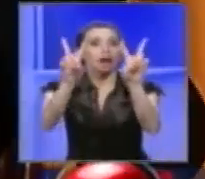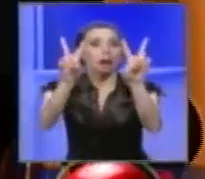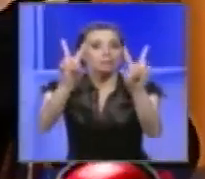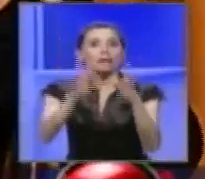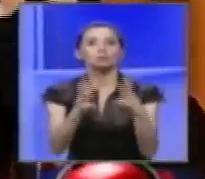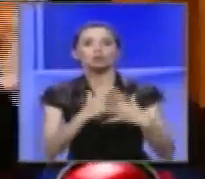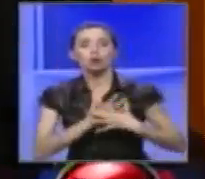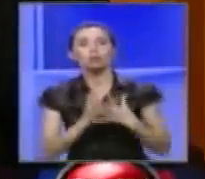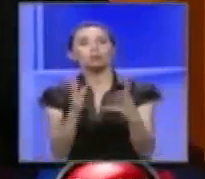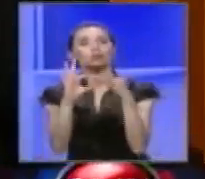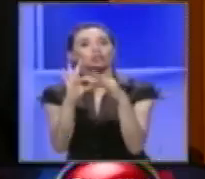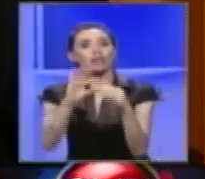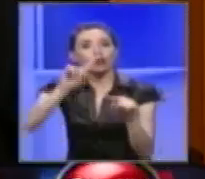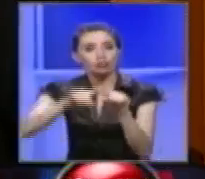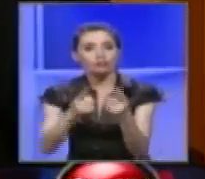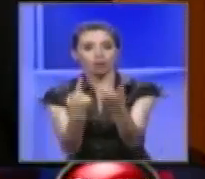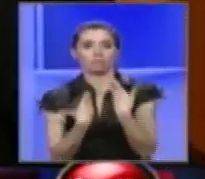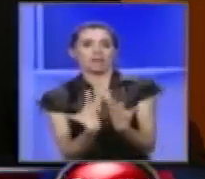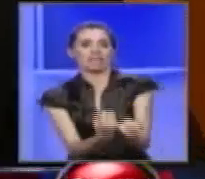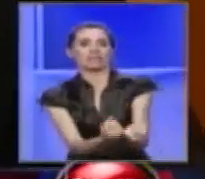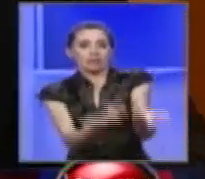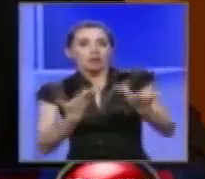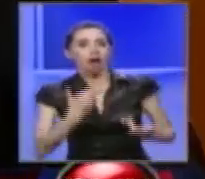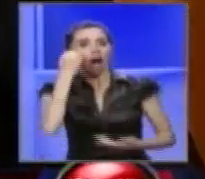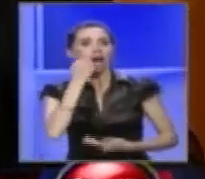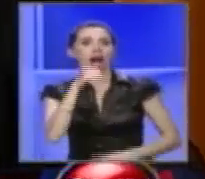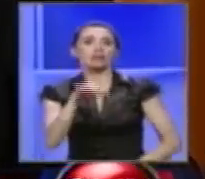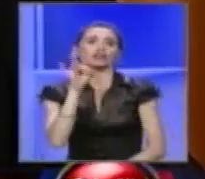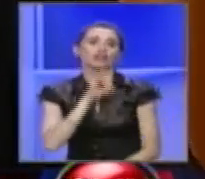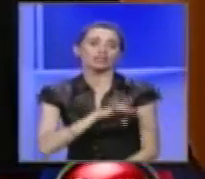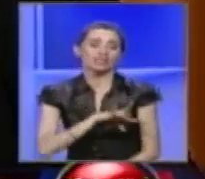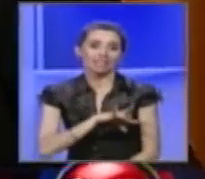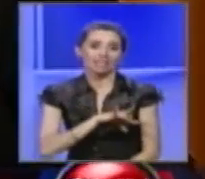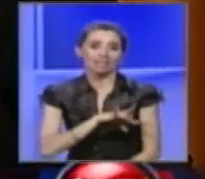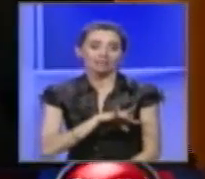amor. Muchas gracias por una vez más recibirme con este cariño, Chile.